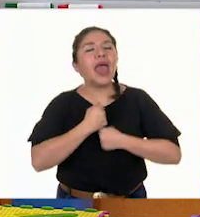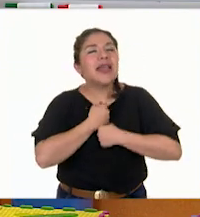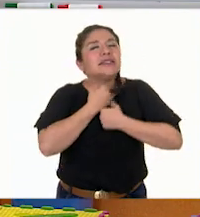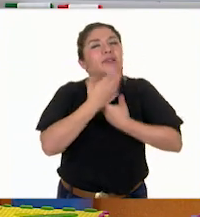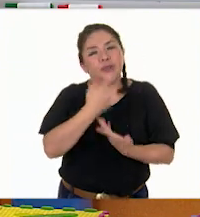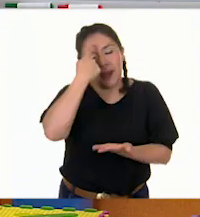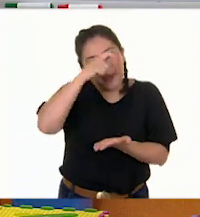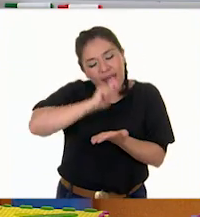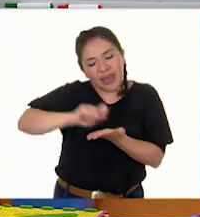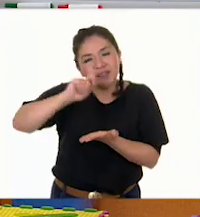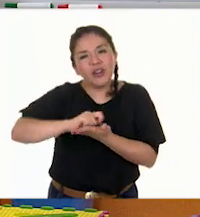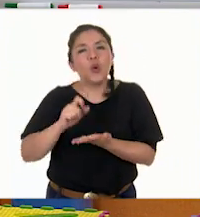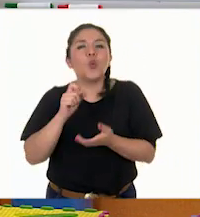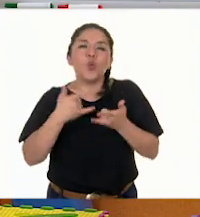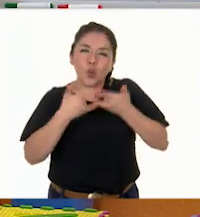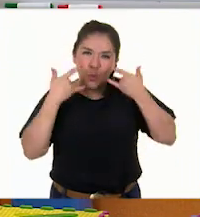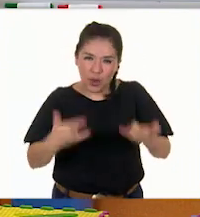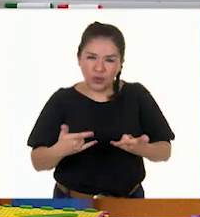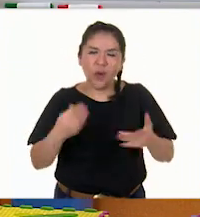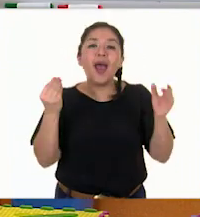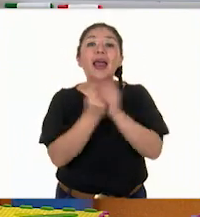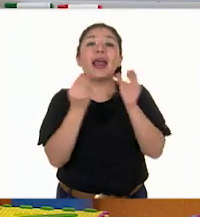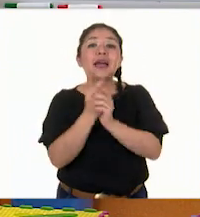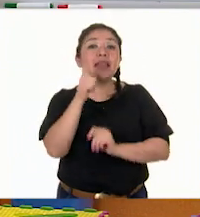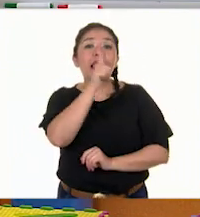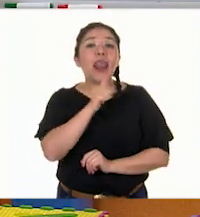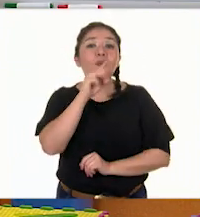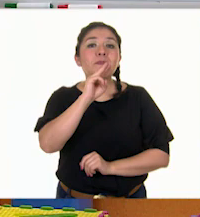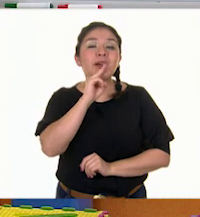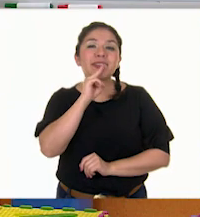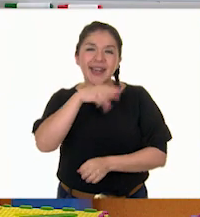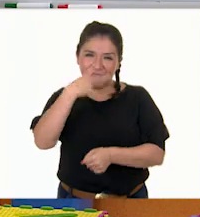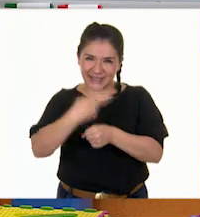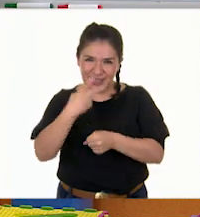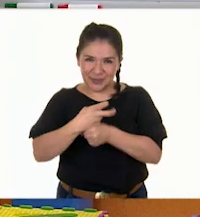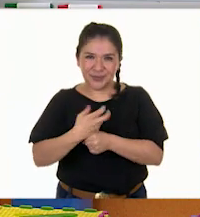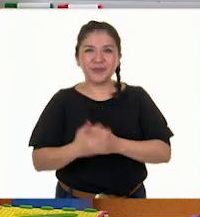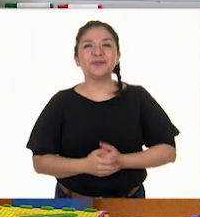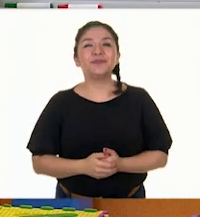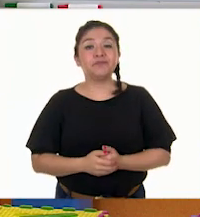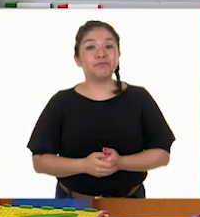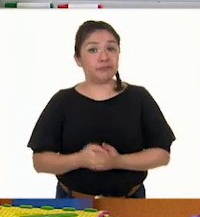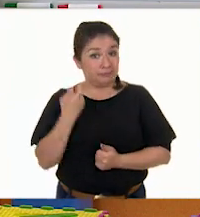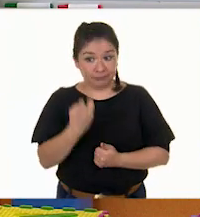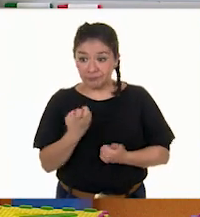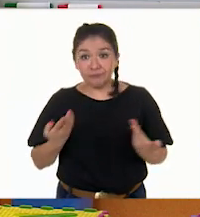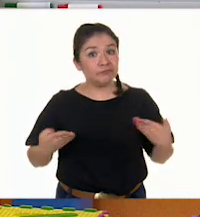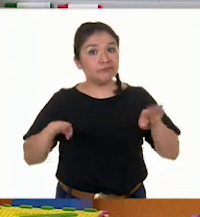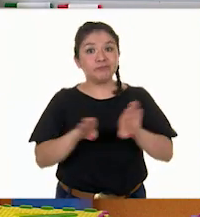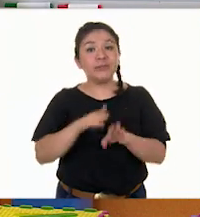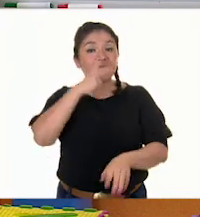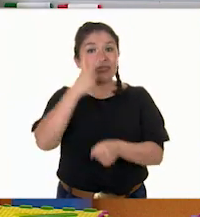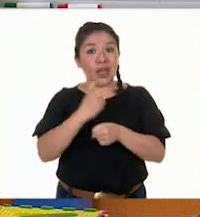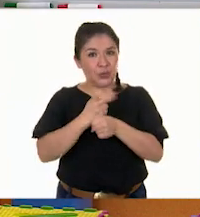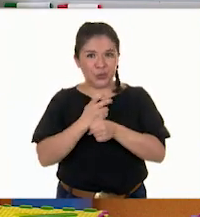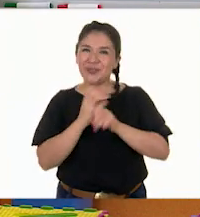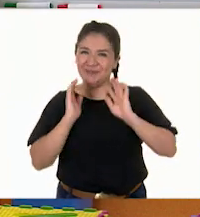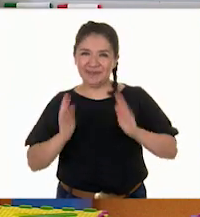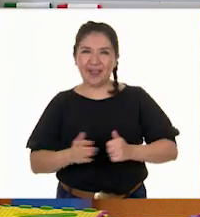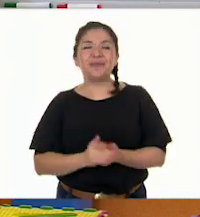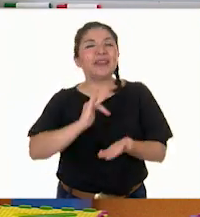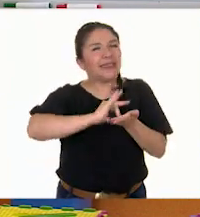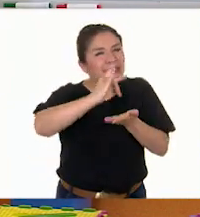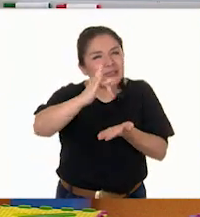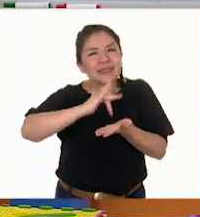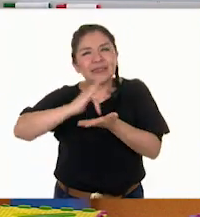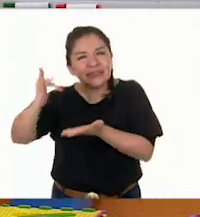para escribir cuentos en la asignatura Lengua Materna de segundo grado. Hasta aquí terminamos con segundo de primaria. Le